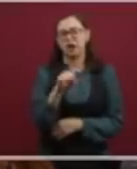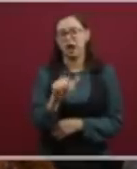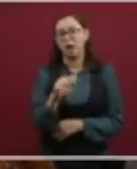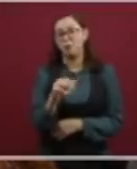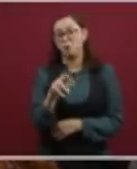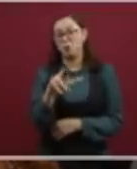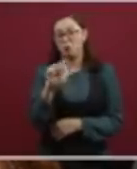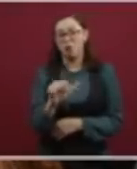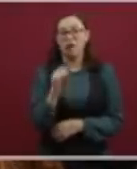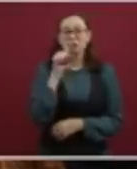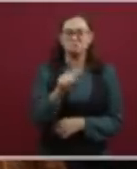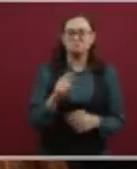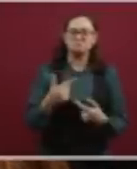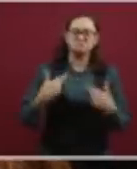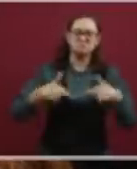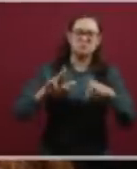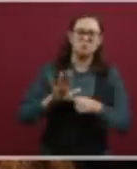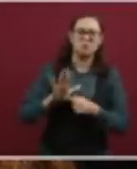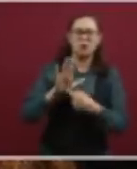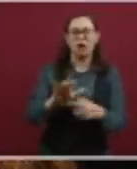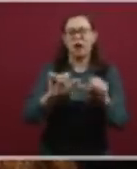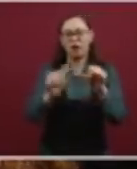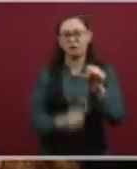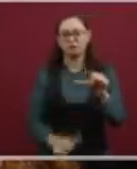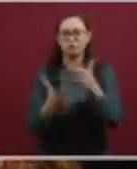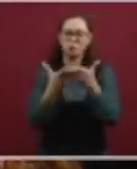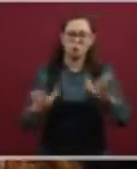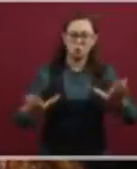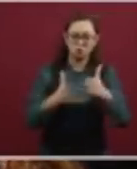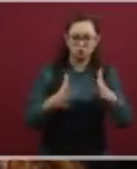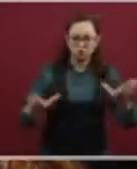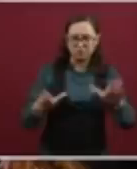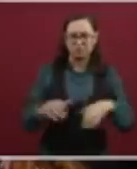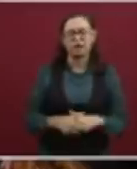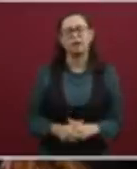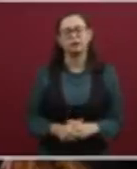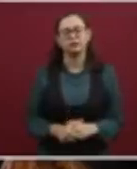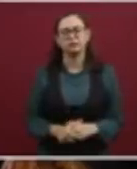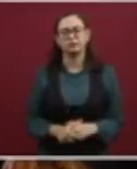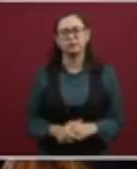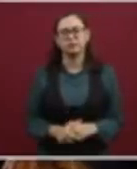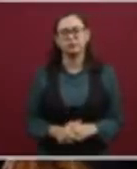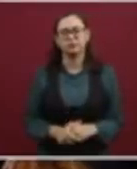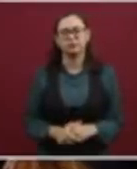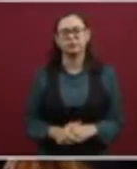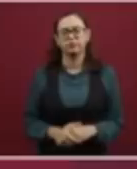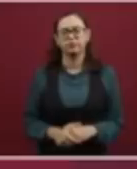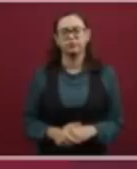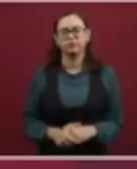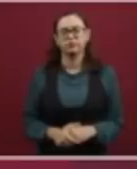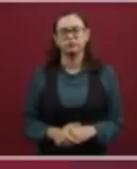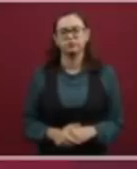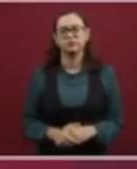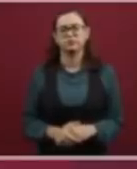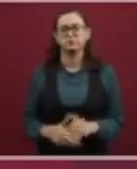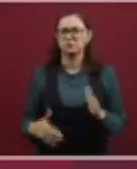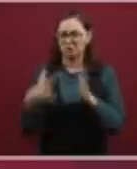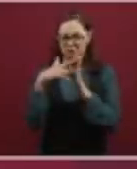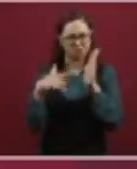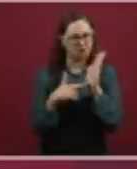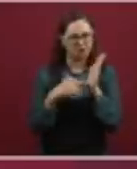artística y musical. Esto se revisó conforme a el